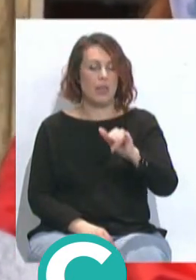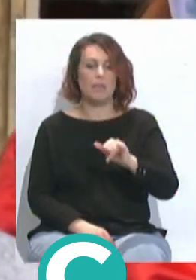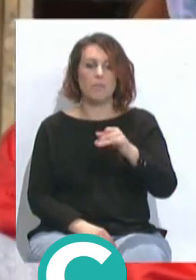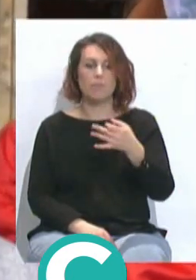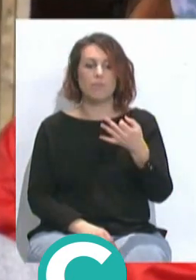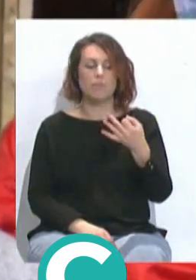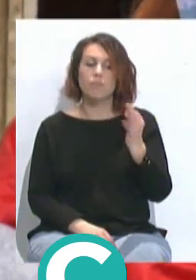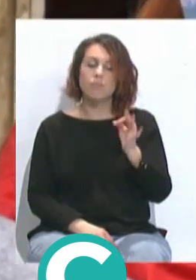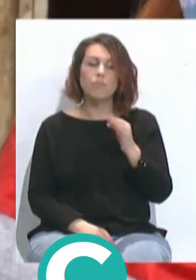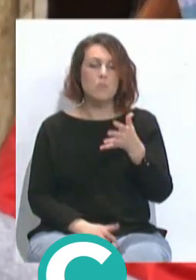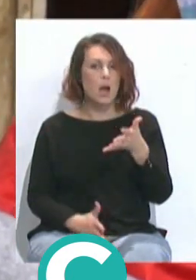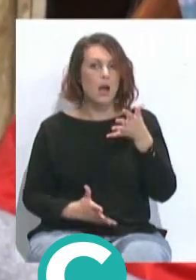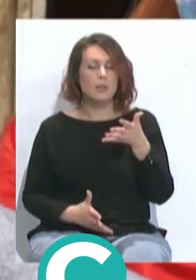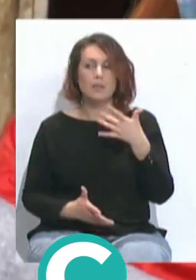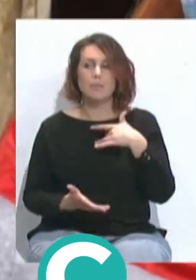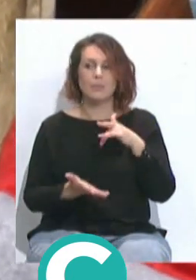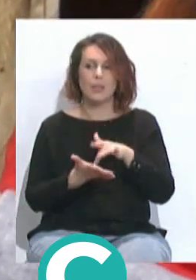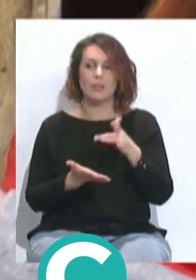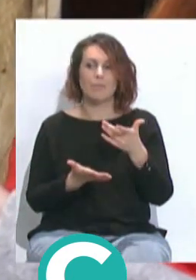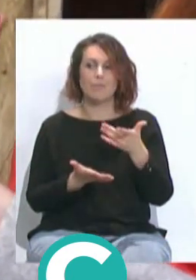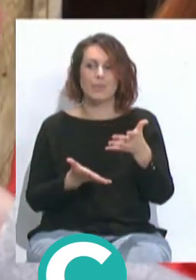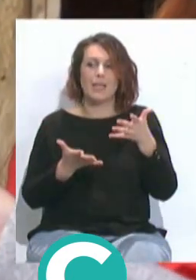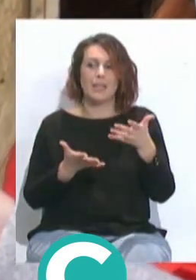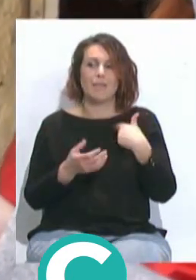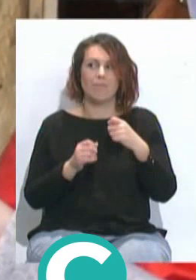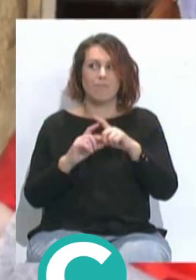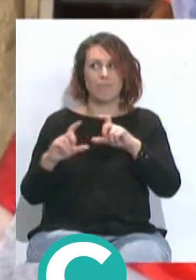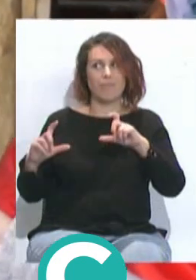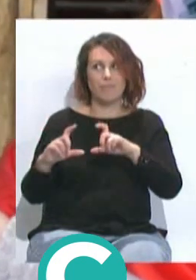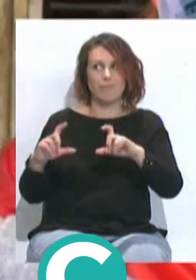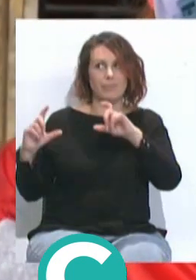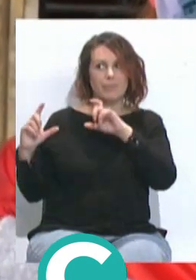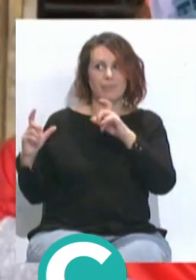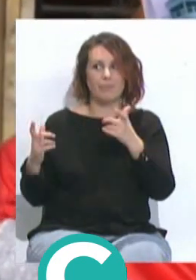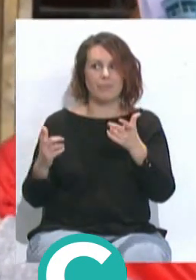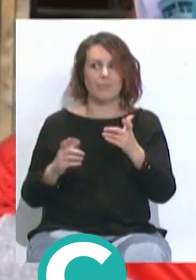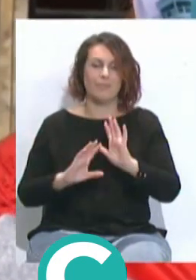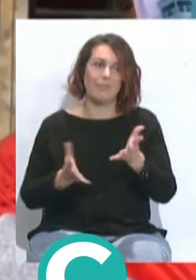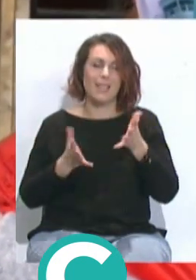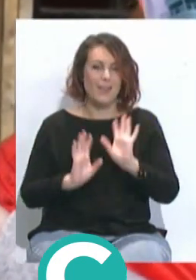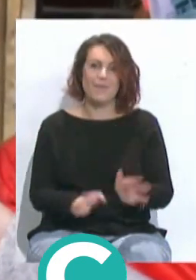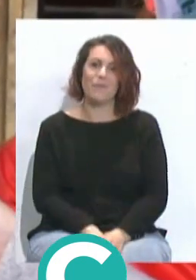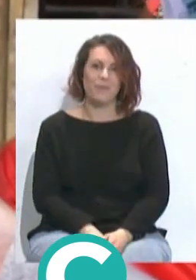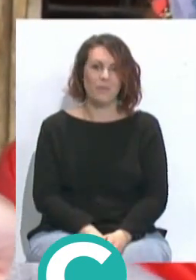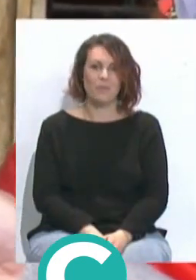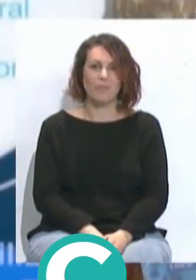me encanta que se haya cumplido o sea se haya puesto el cártel y me ha encantado